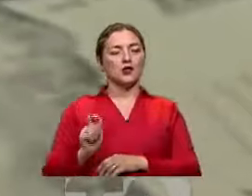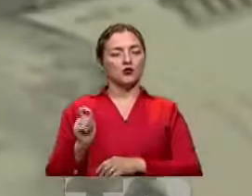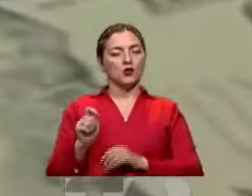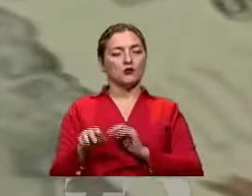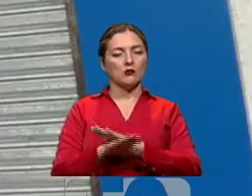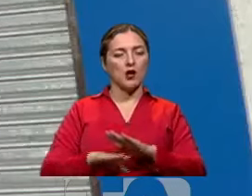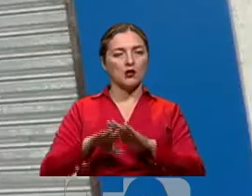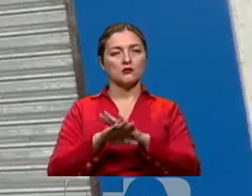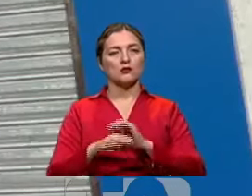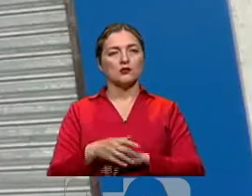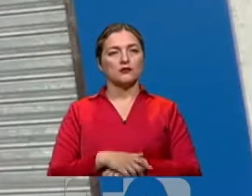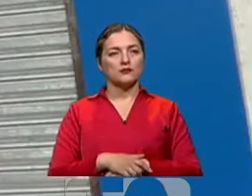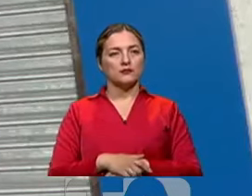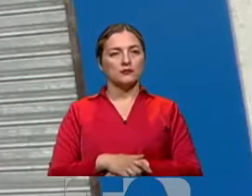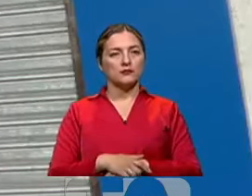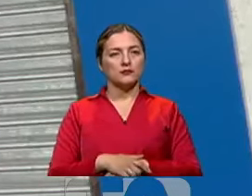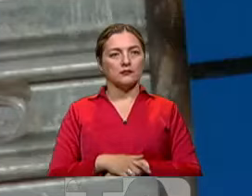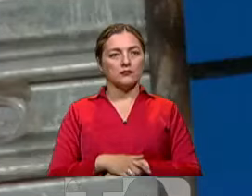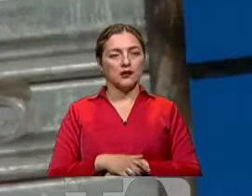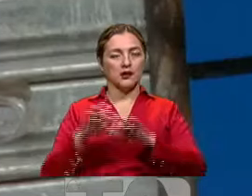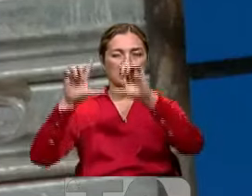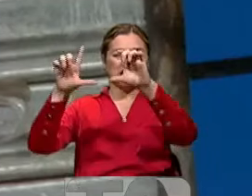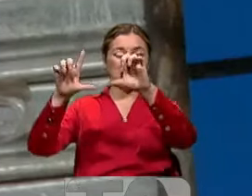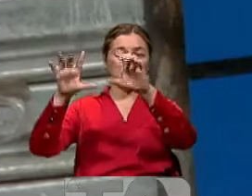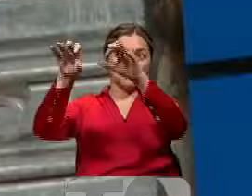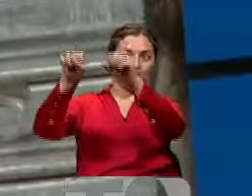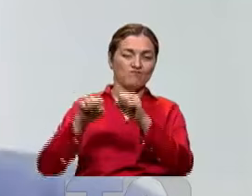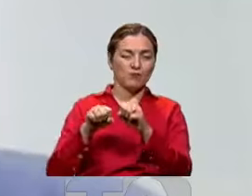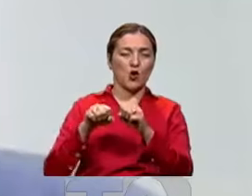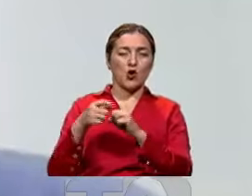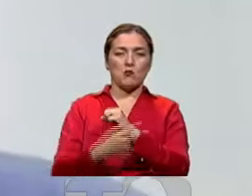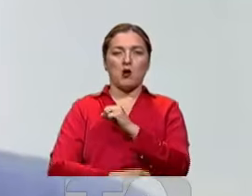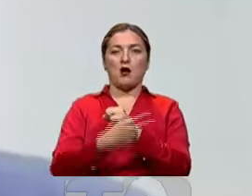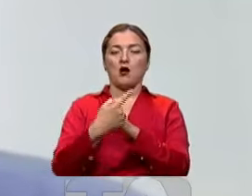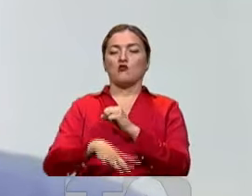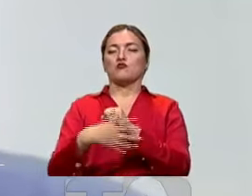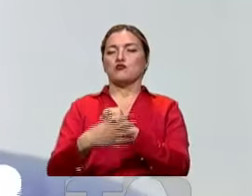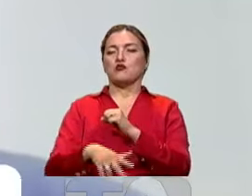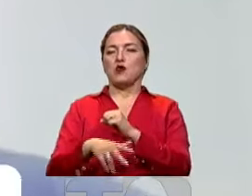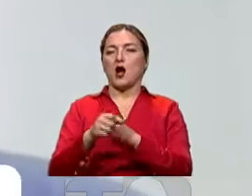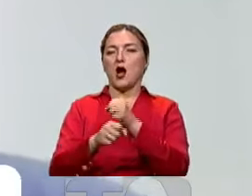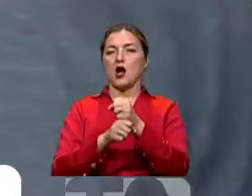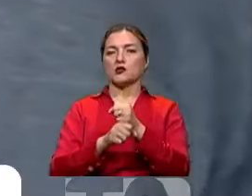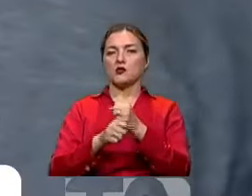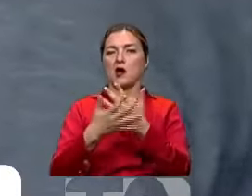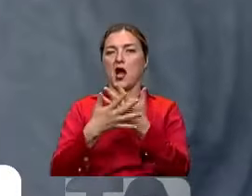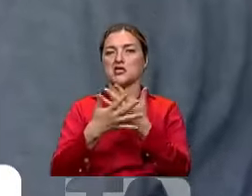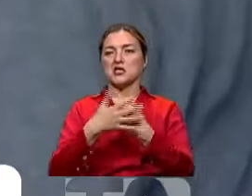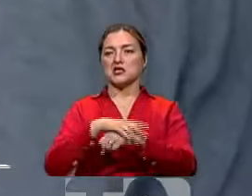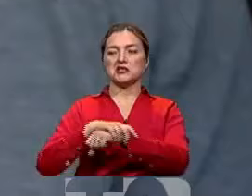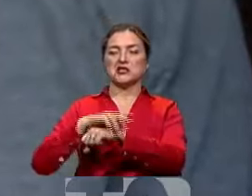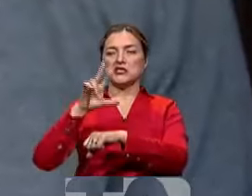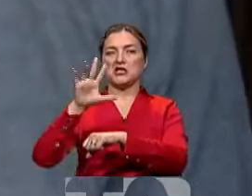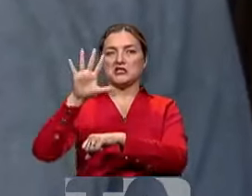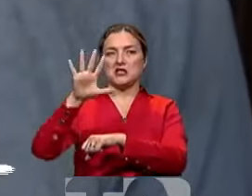básicos unificados. Por otro lado, la ruptura de sellos tiene una sanción penal. El penal tiene de 3 a 5 años de prisión. Respecto al